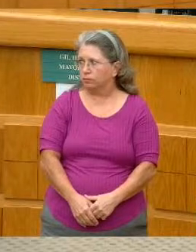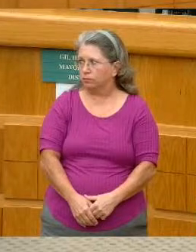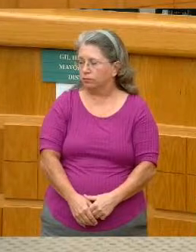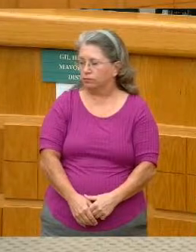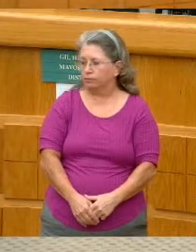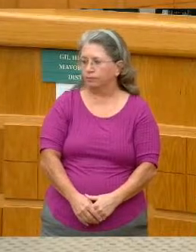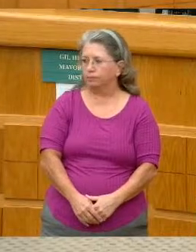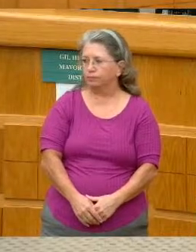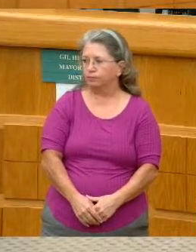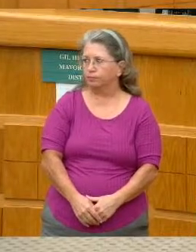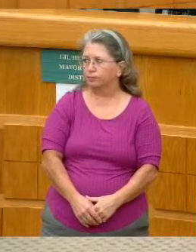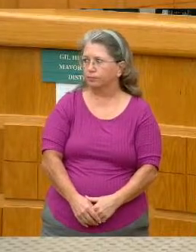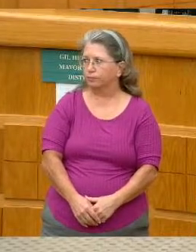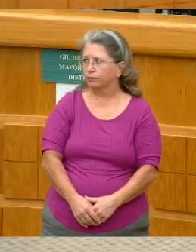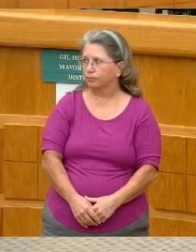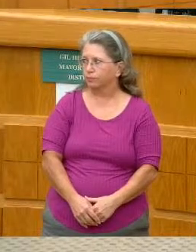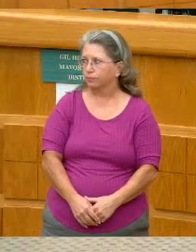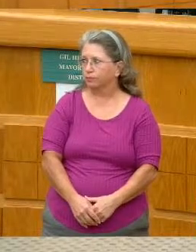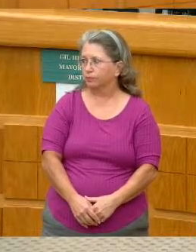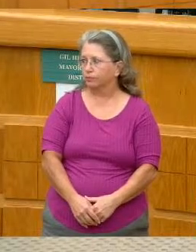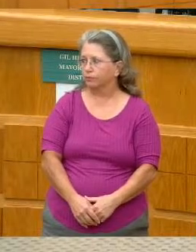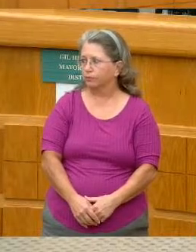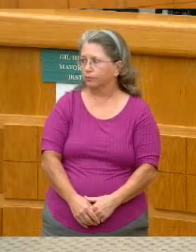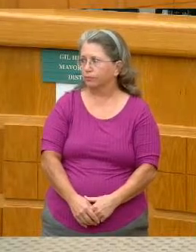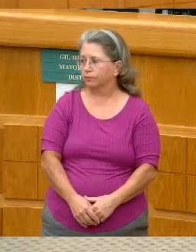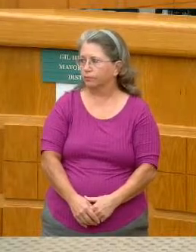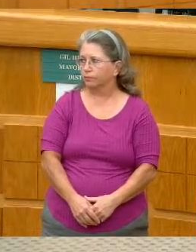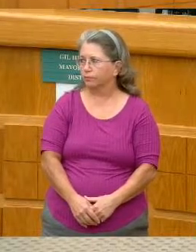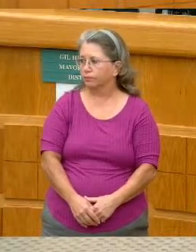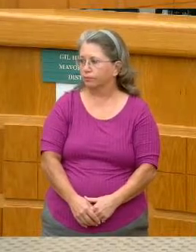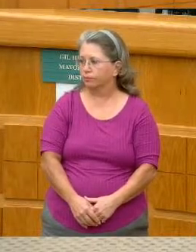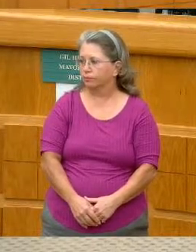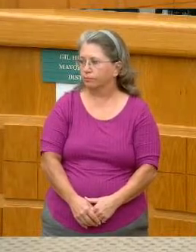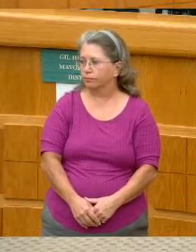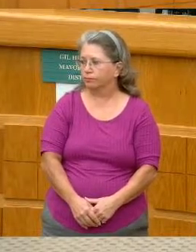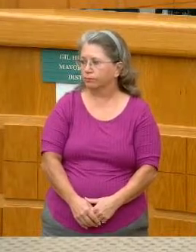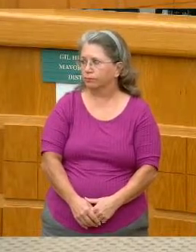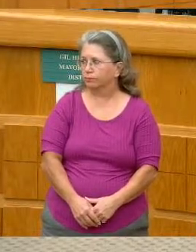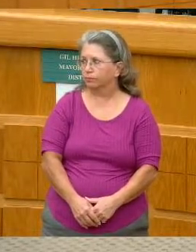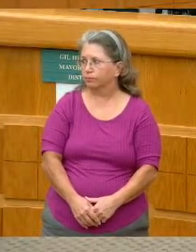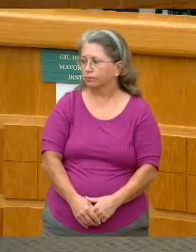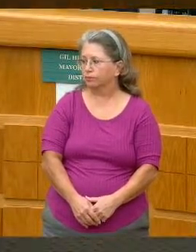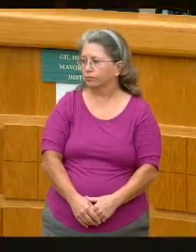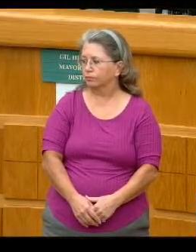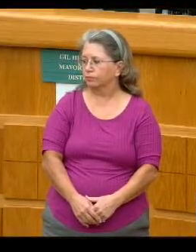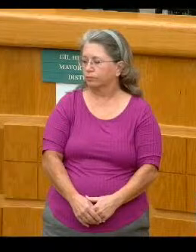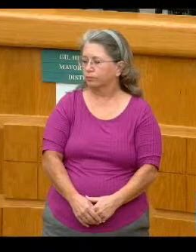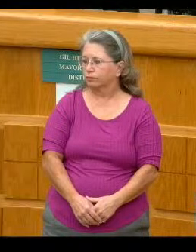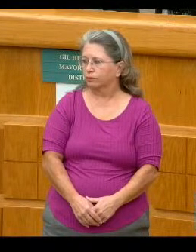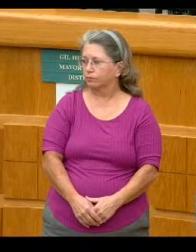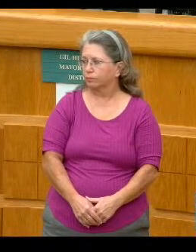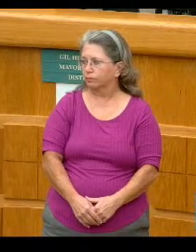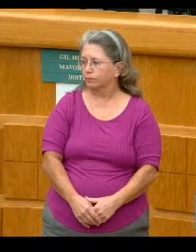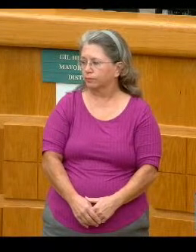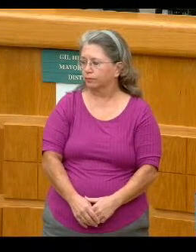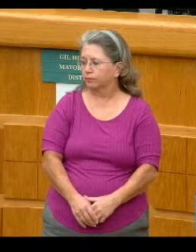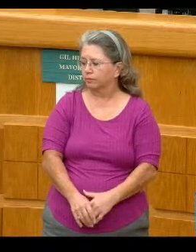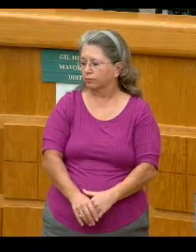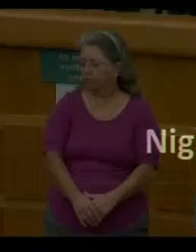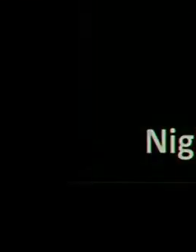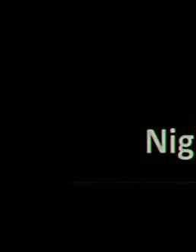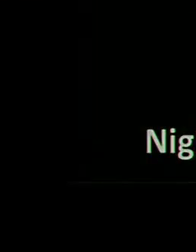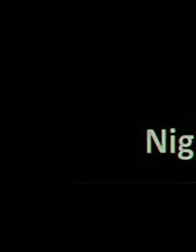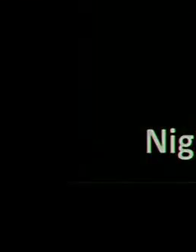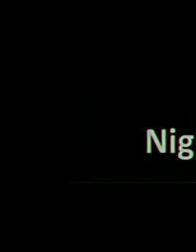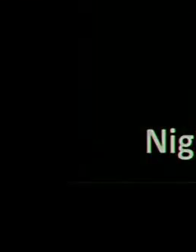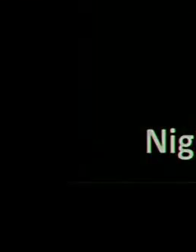actual continúa vigente en la playa hasta el 17 de agosto. Lo que no ha cambiado es que el virus aún no tiene cura o vacuna. Lo que hemos hecho para